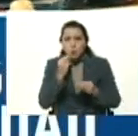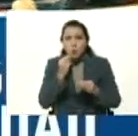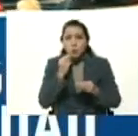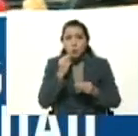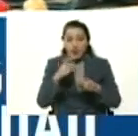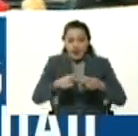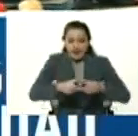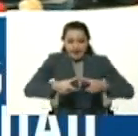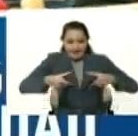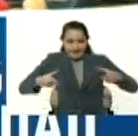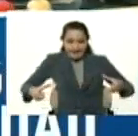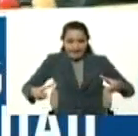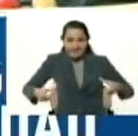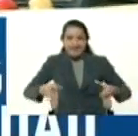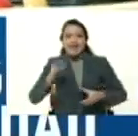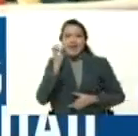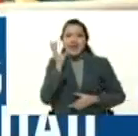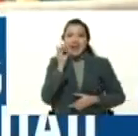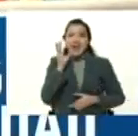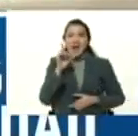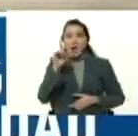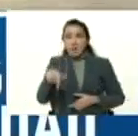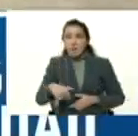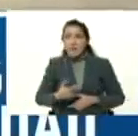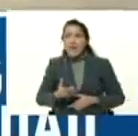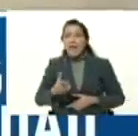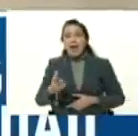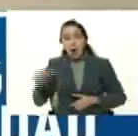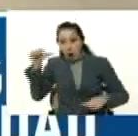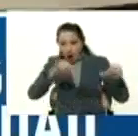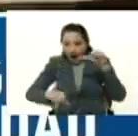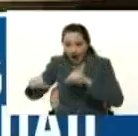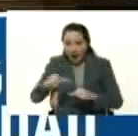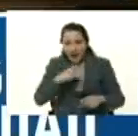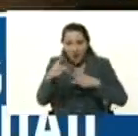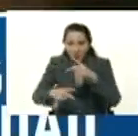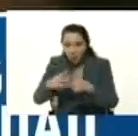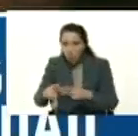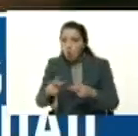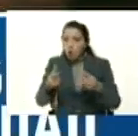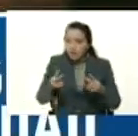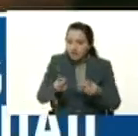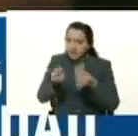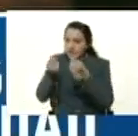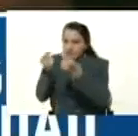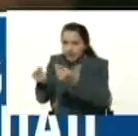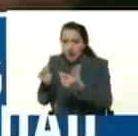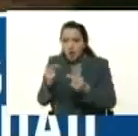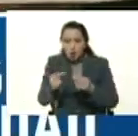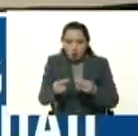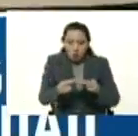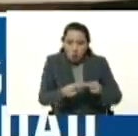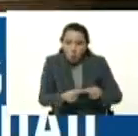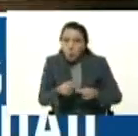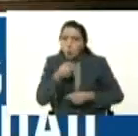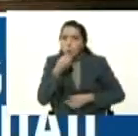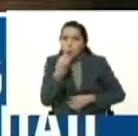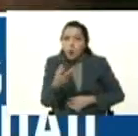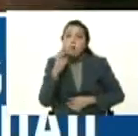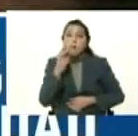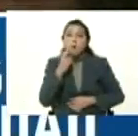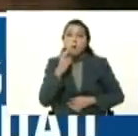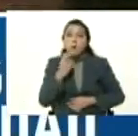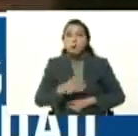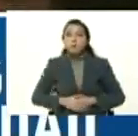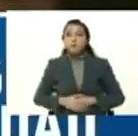cimarrón, que es el chocolate guarura con leche. Y lo invito a probar el chocolate, el bombón, que es muy divino. Chocolate